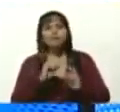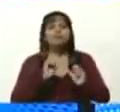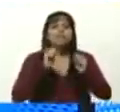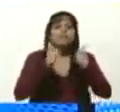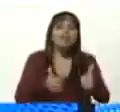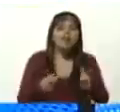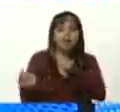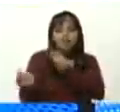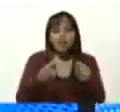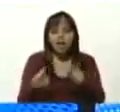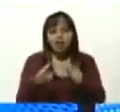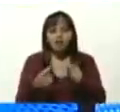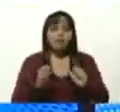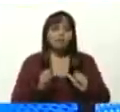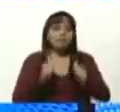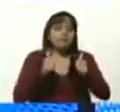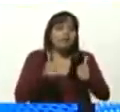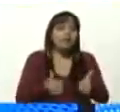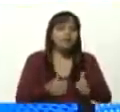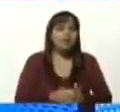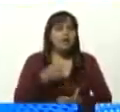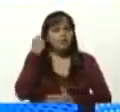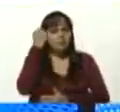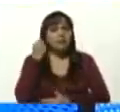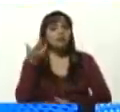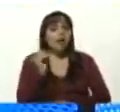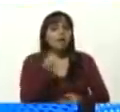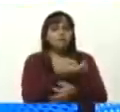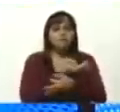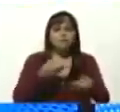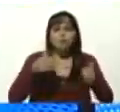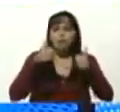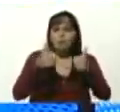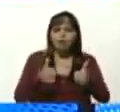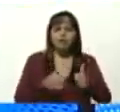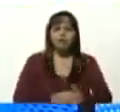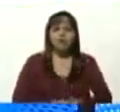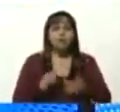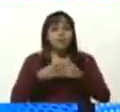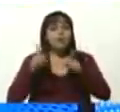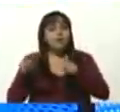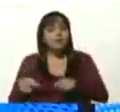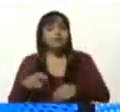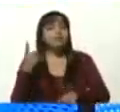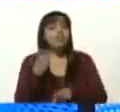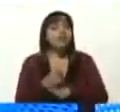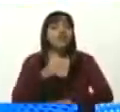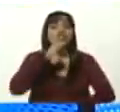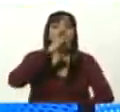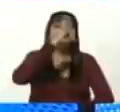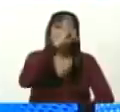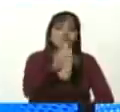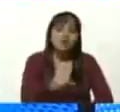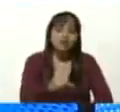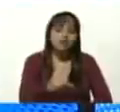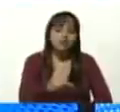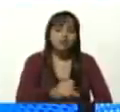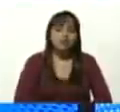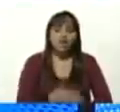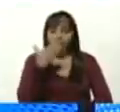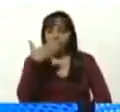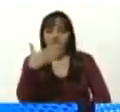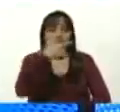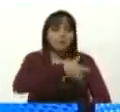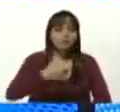arrancara. Creo que el arranque ha sido un éxito, pero también tengo que denunciar ante los venezolanos y